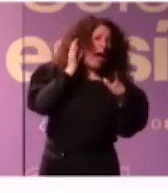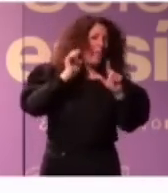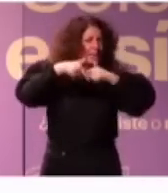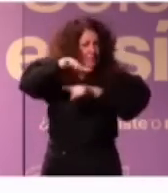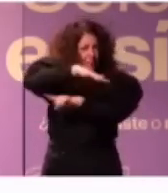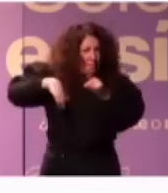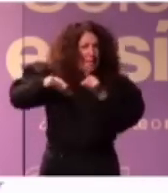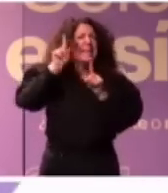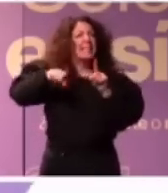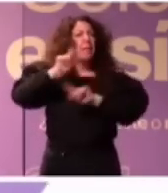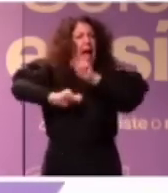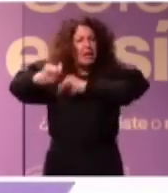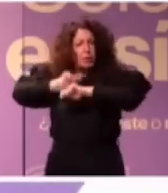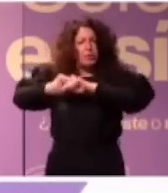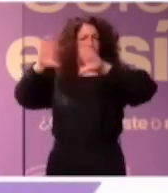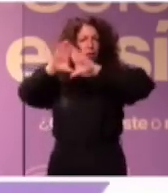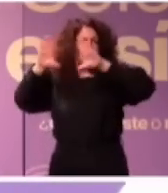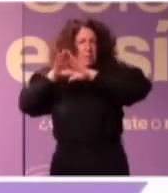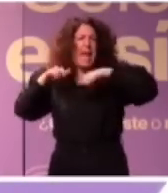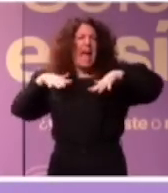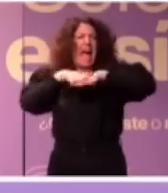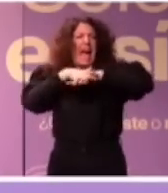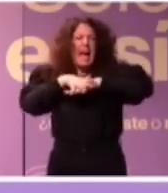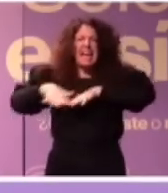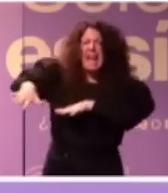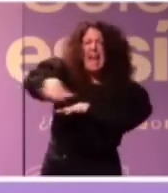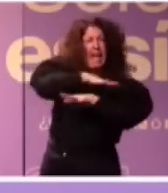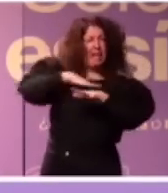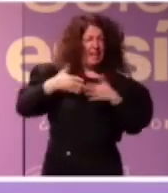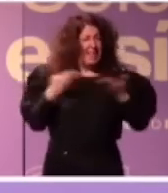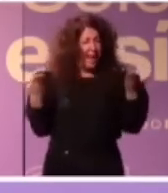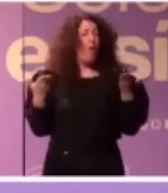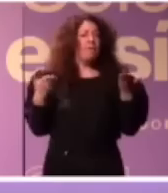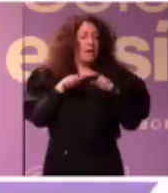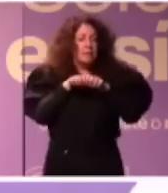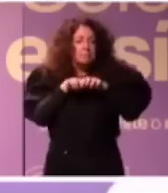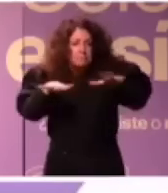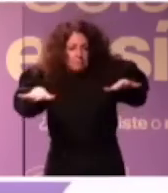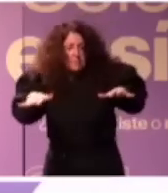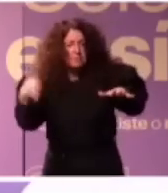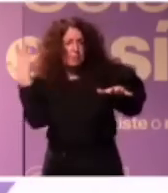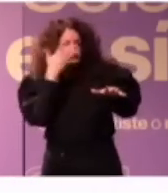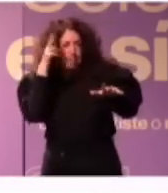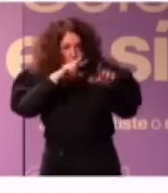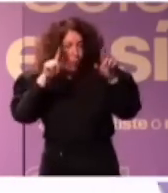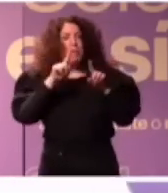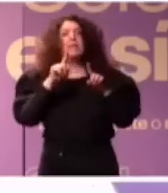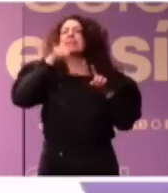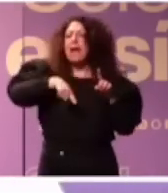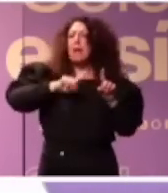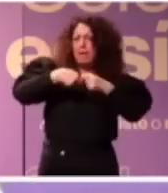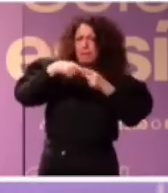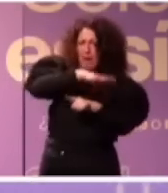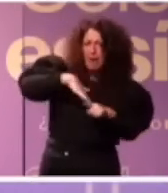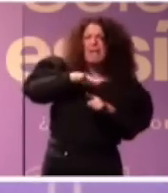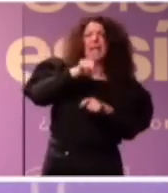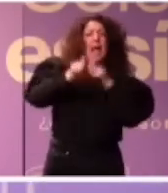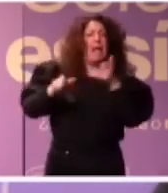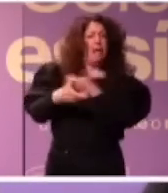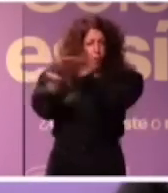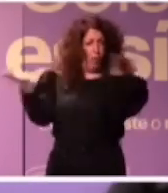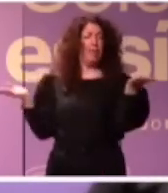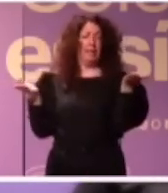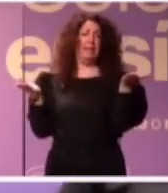sus asociaciones feministas, sus redes de confianza y, por supuesto, también entre las familias, entre la ciudadanía en nuestro país.